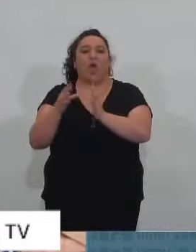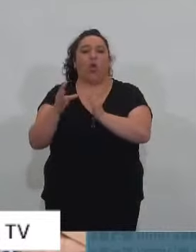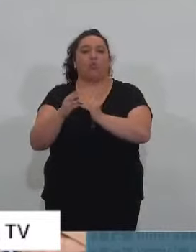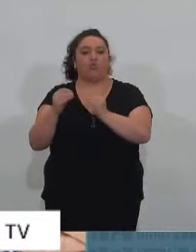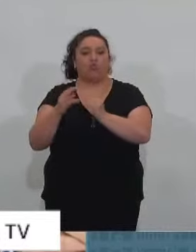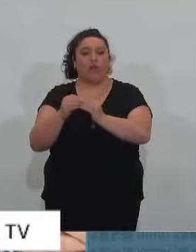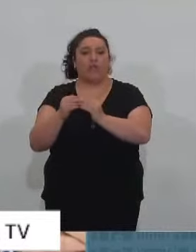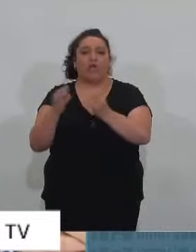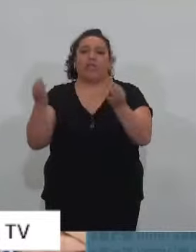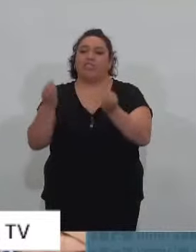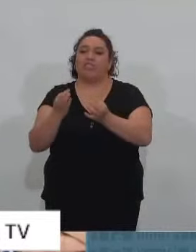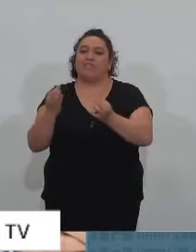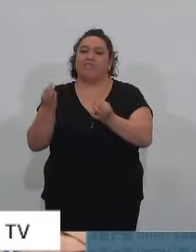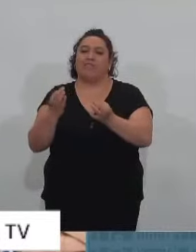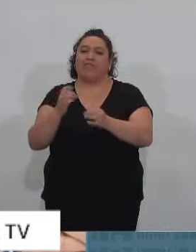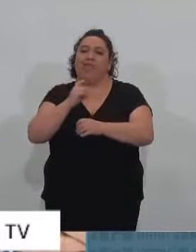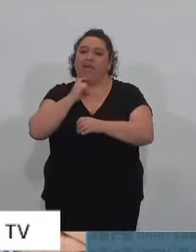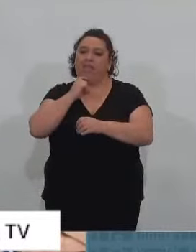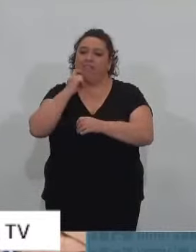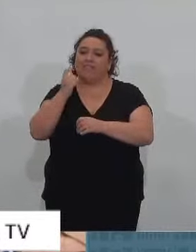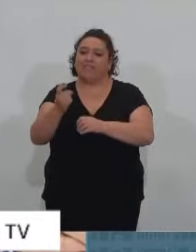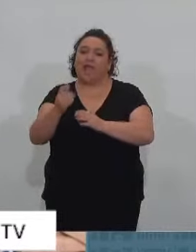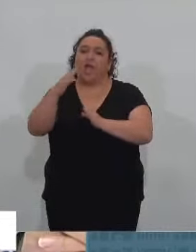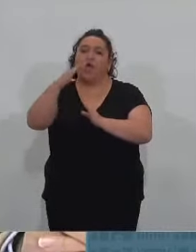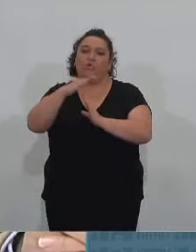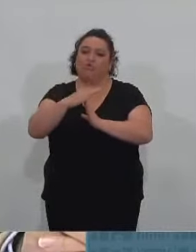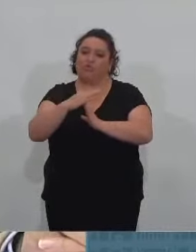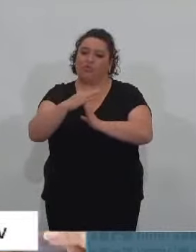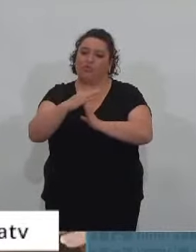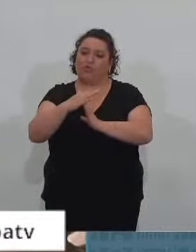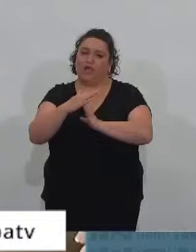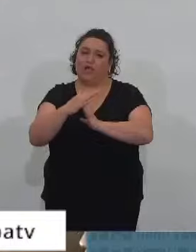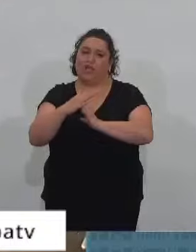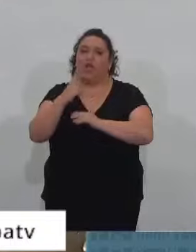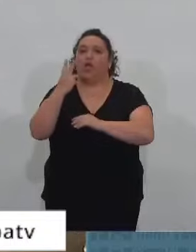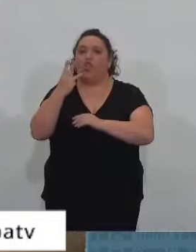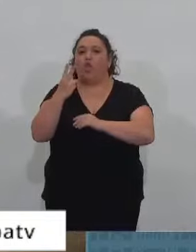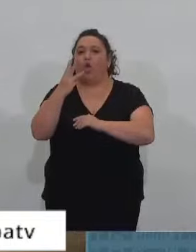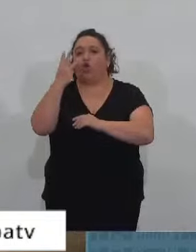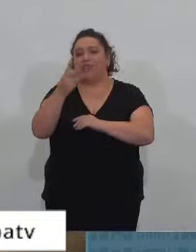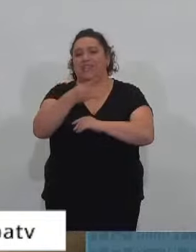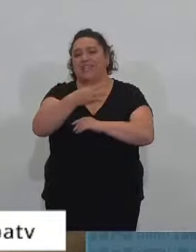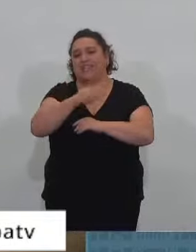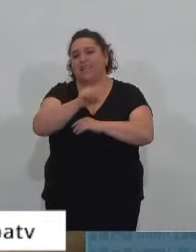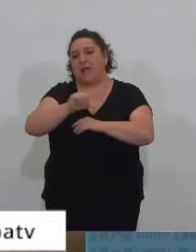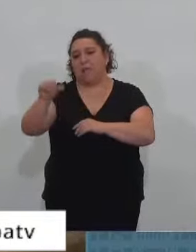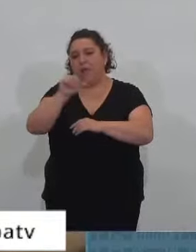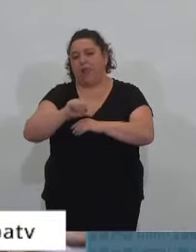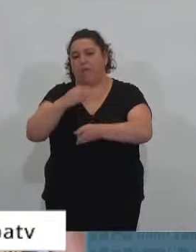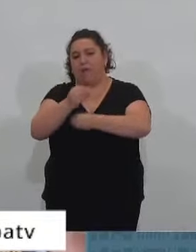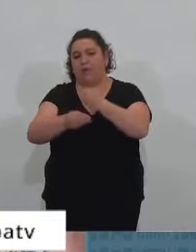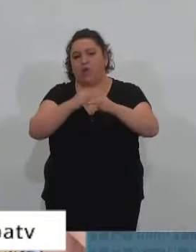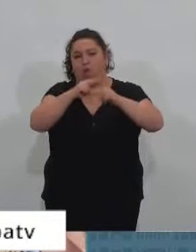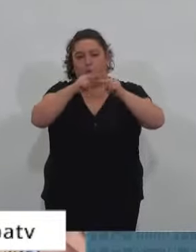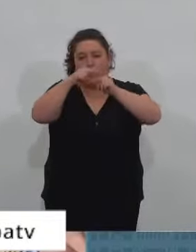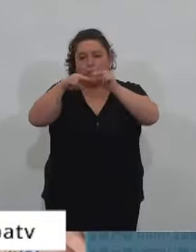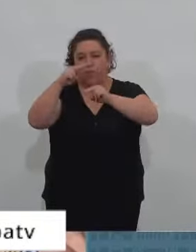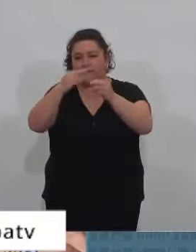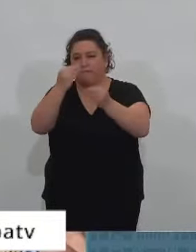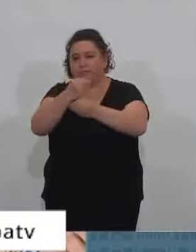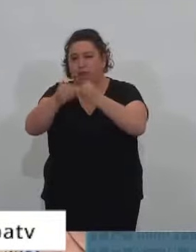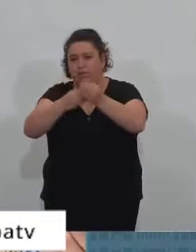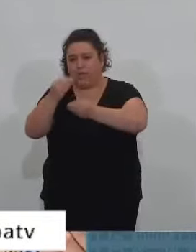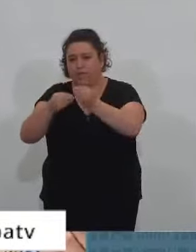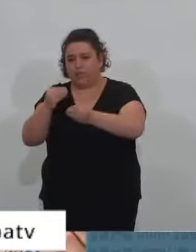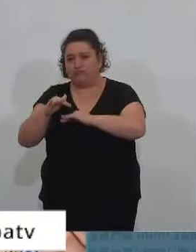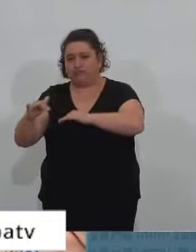el servicio durante 2 o 3 semanas para poder acometer esa obra en su totalidad. De hecho, hemos reforzado la plantilla con un fontanero que se